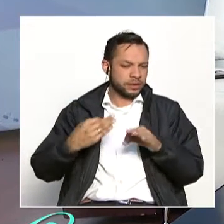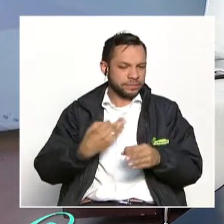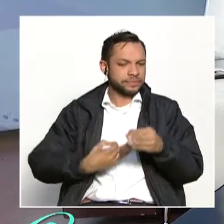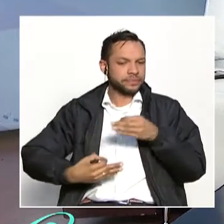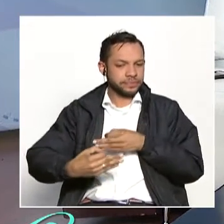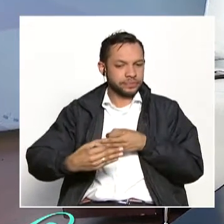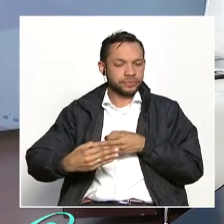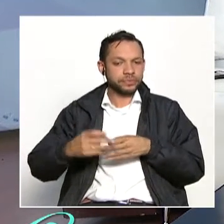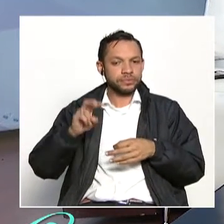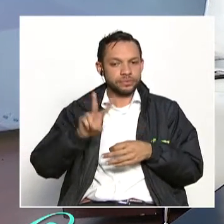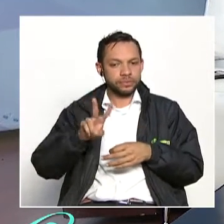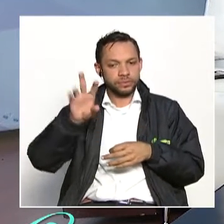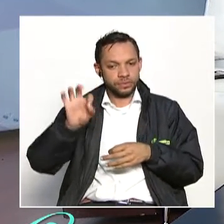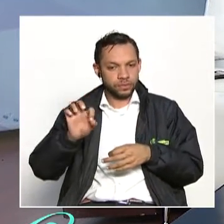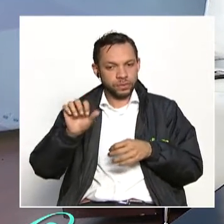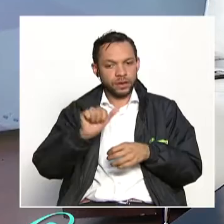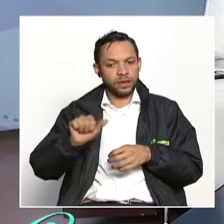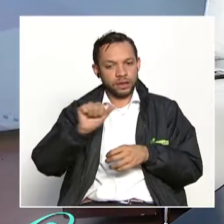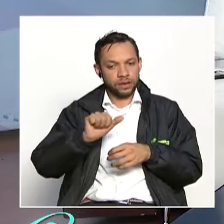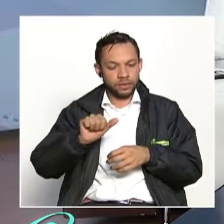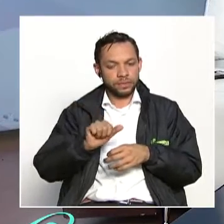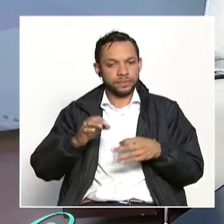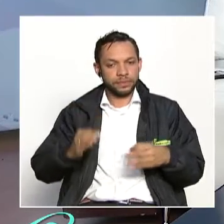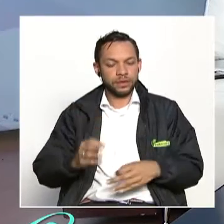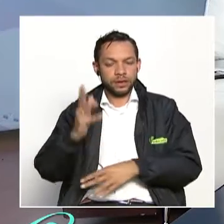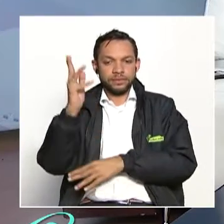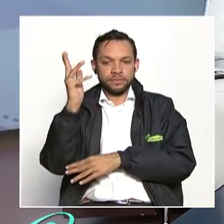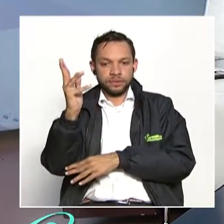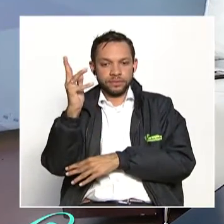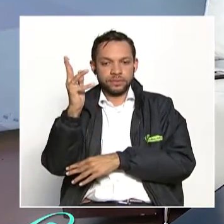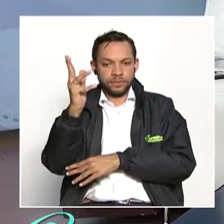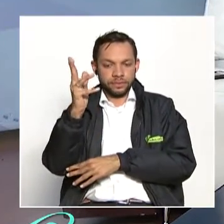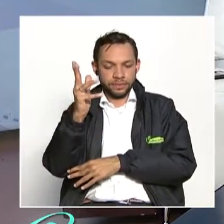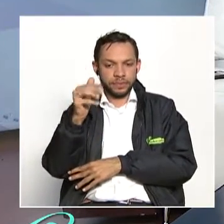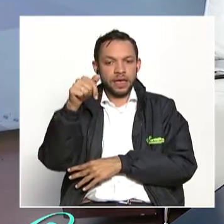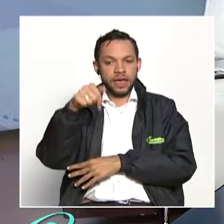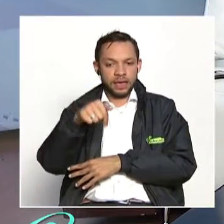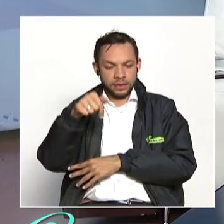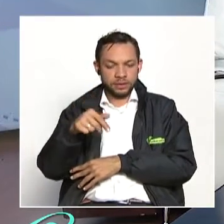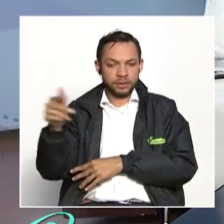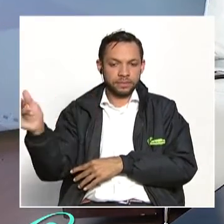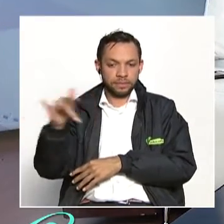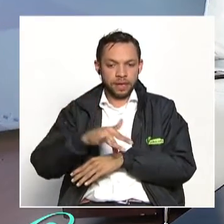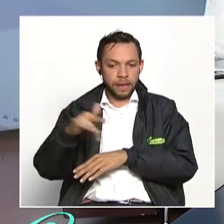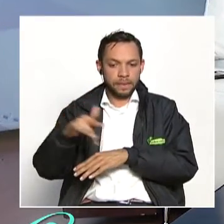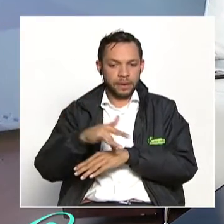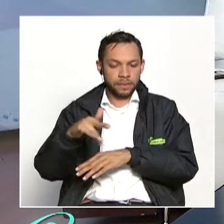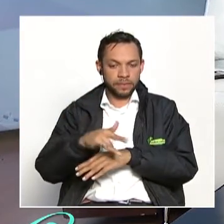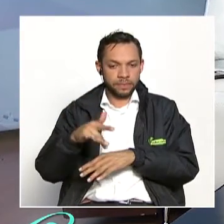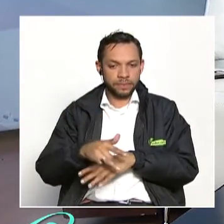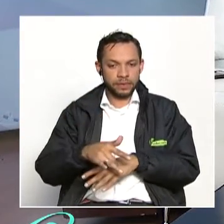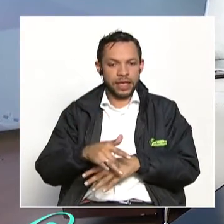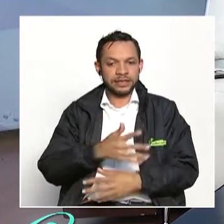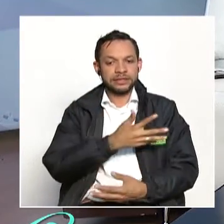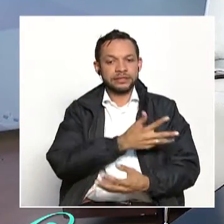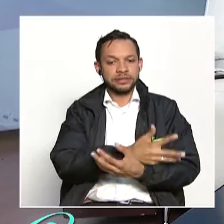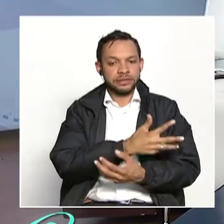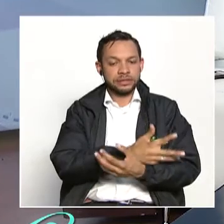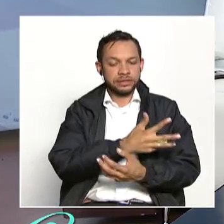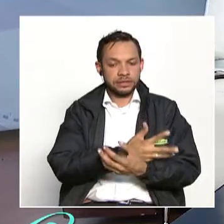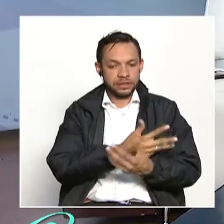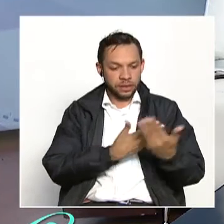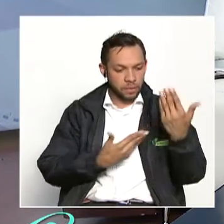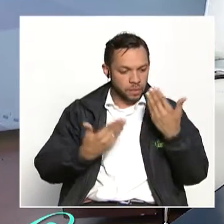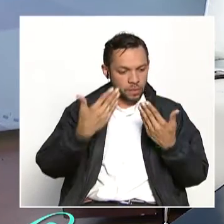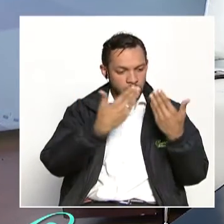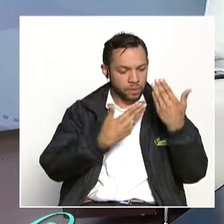tema. Va a haber el 11º Simposio Regional de Ciencias Básicas Biomédicas. Esto